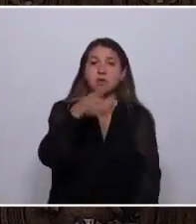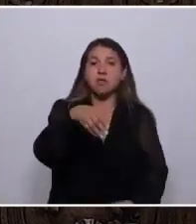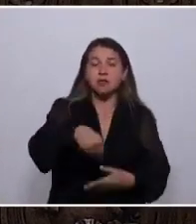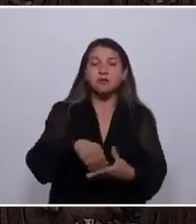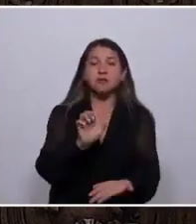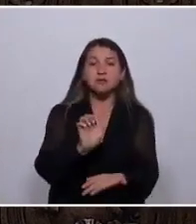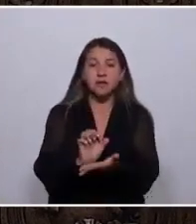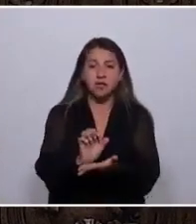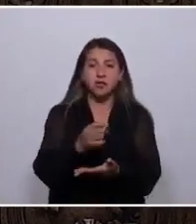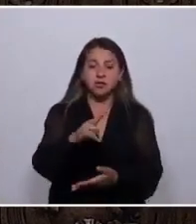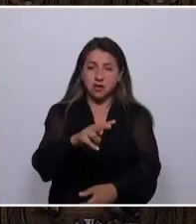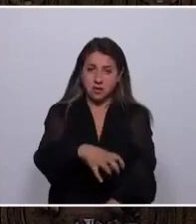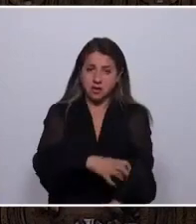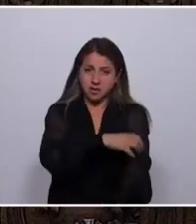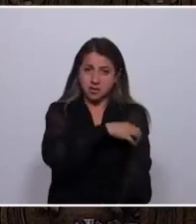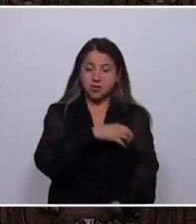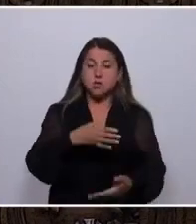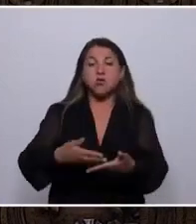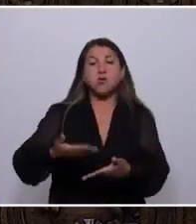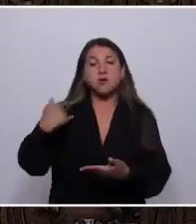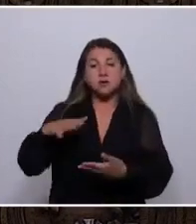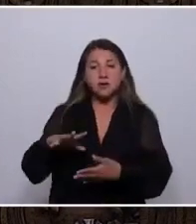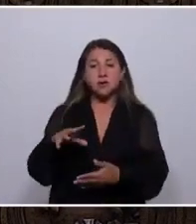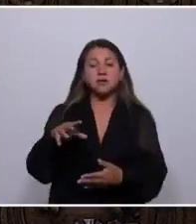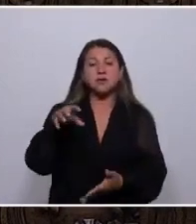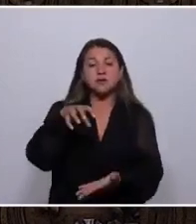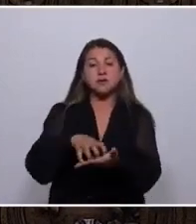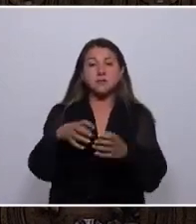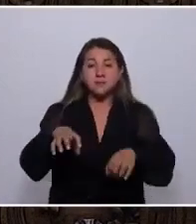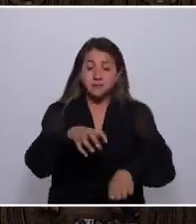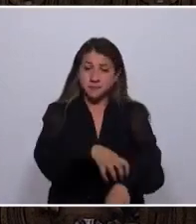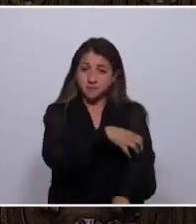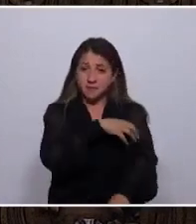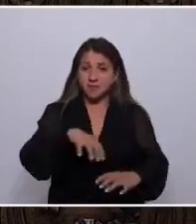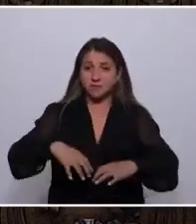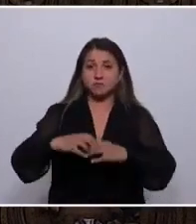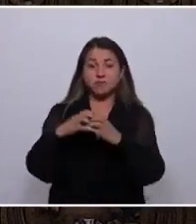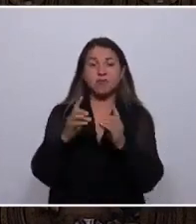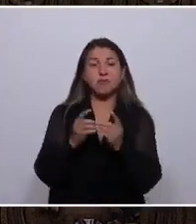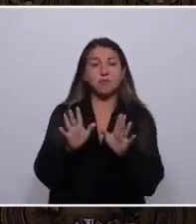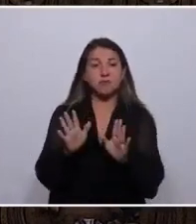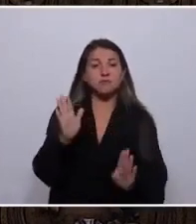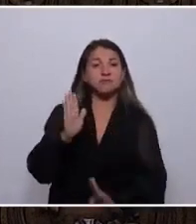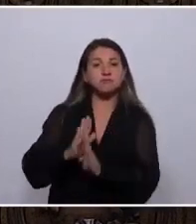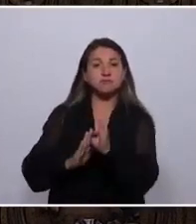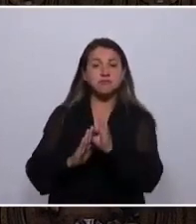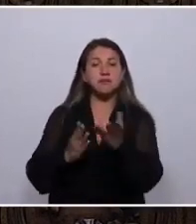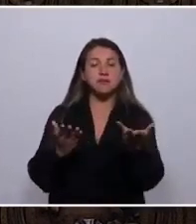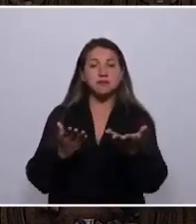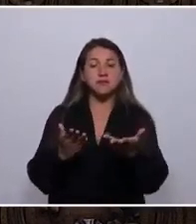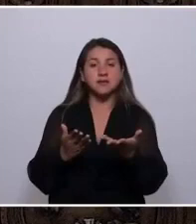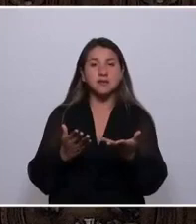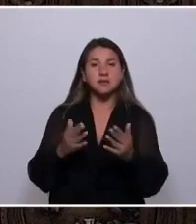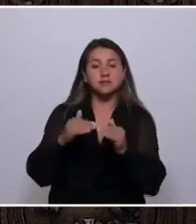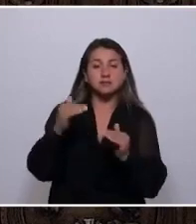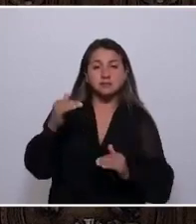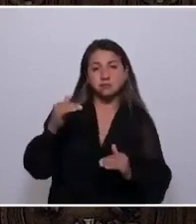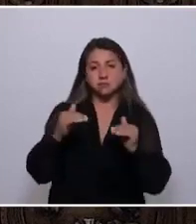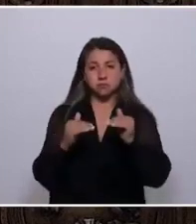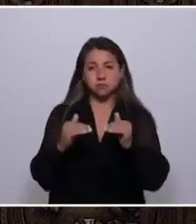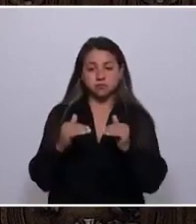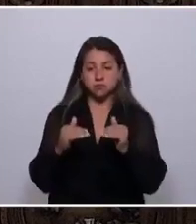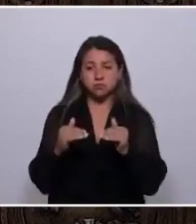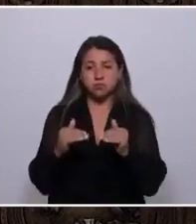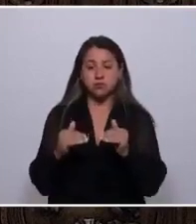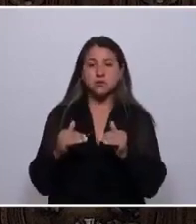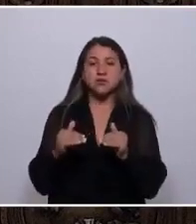regional. Lo anterior por la descentralización contribuye al fortalecimiento de la democracia, a combatir la desigualdad y a la calidad y pertinencia